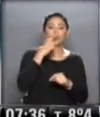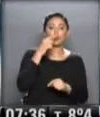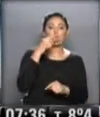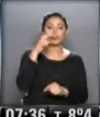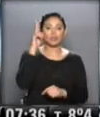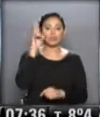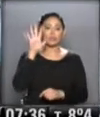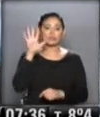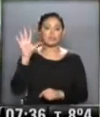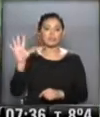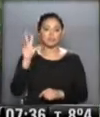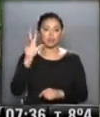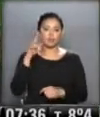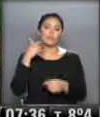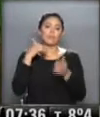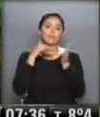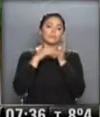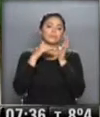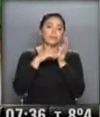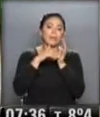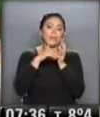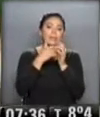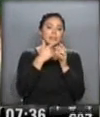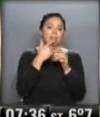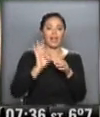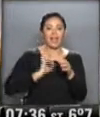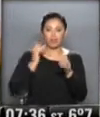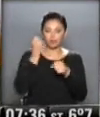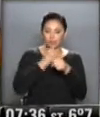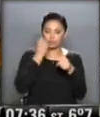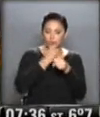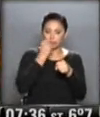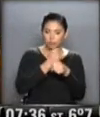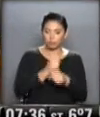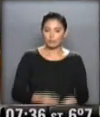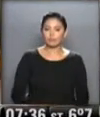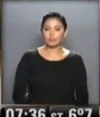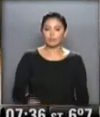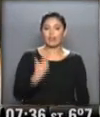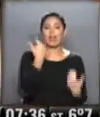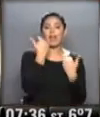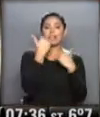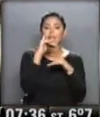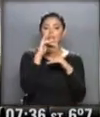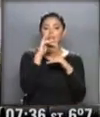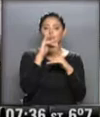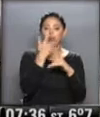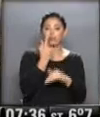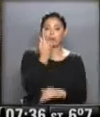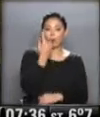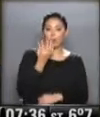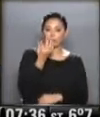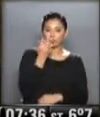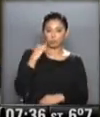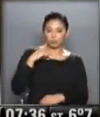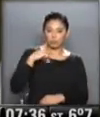35 a medida que van sumando quinquenios igual que voy a trabajar el aguinaldo es la mitad del sueldo